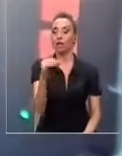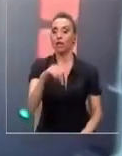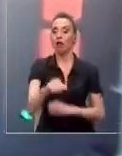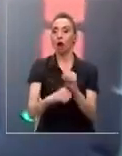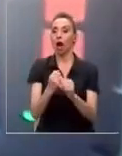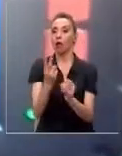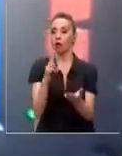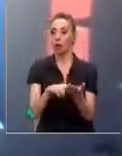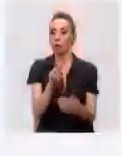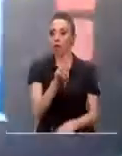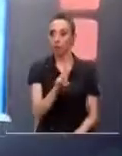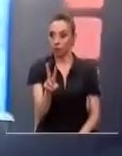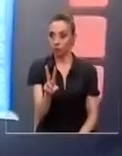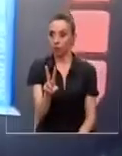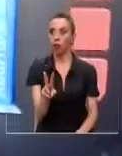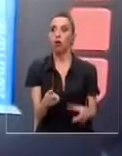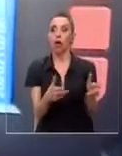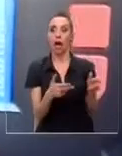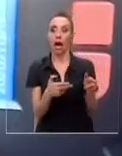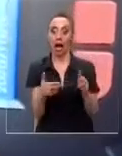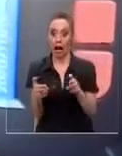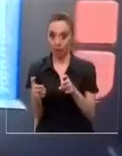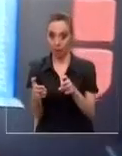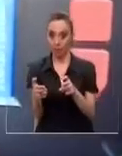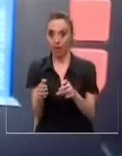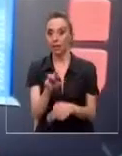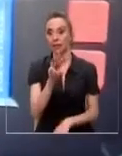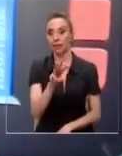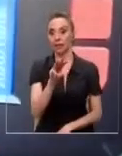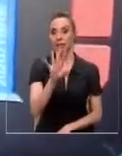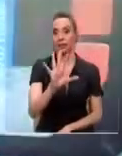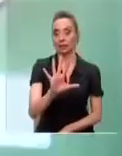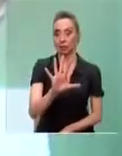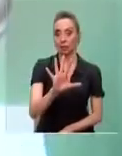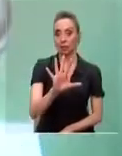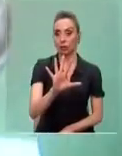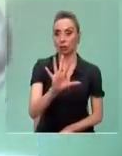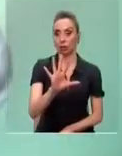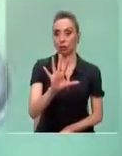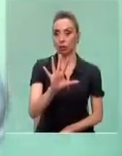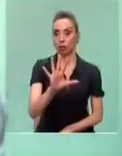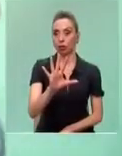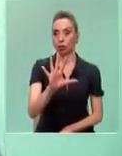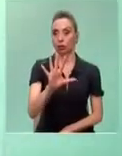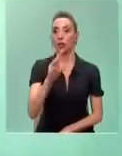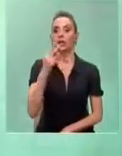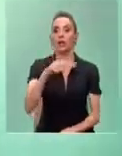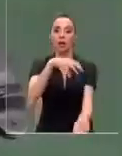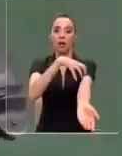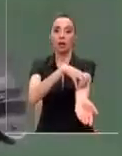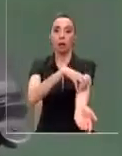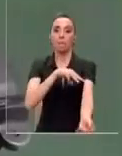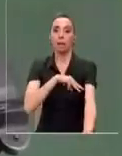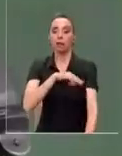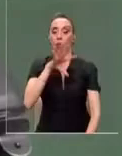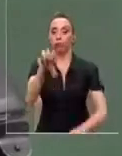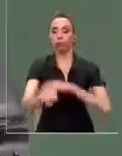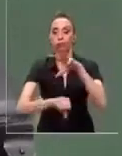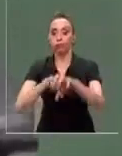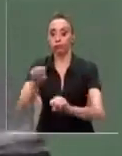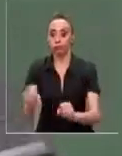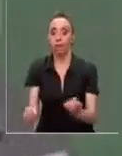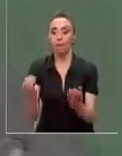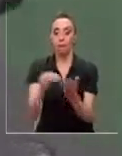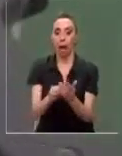del 2022. Y de estas armas, 35 específicamente corresponden a la región metropolitana. Al aumento